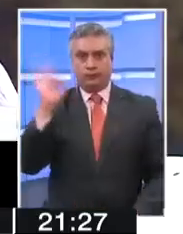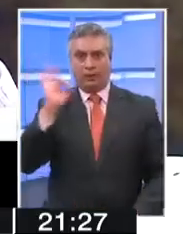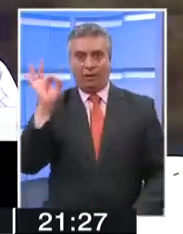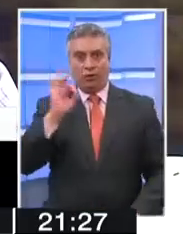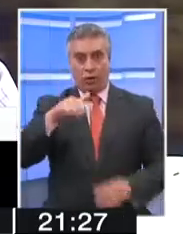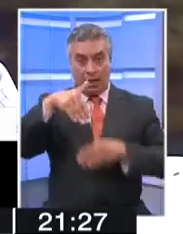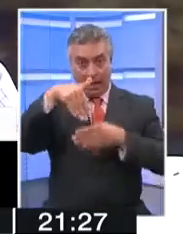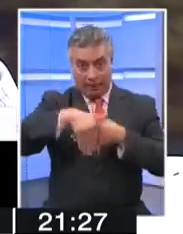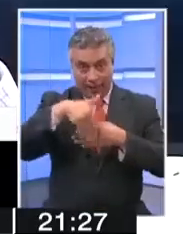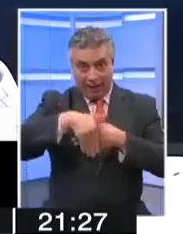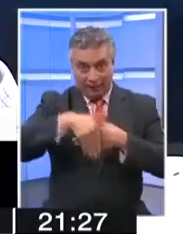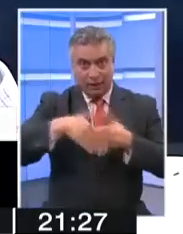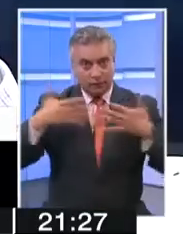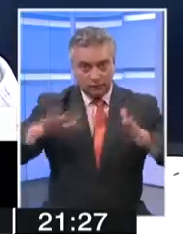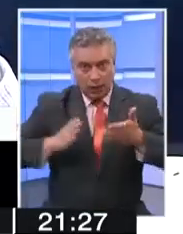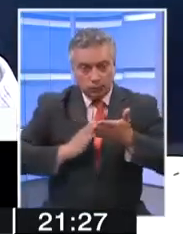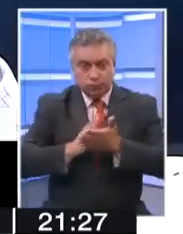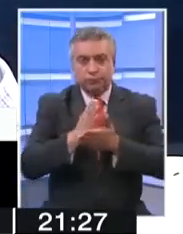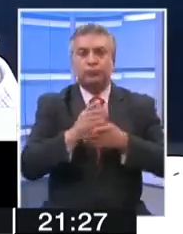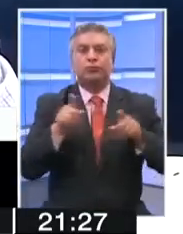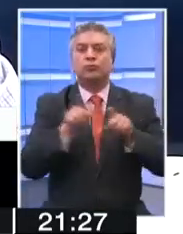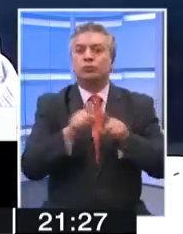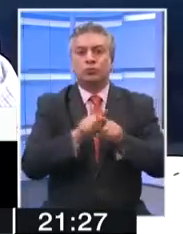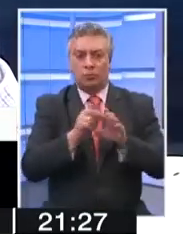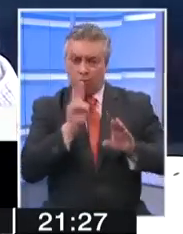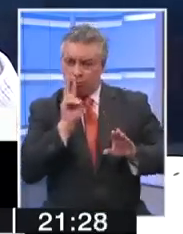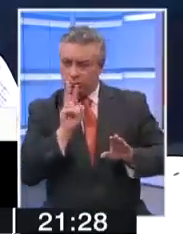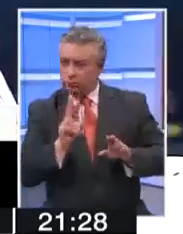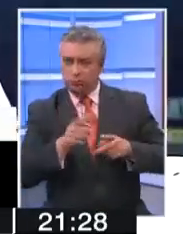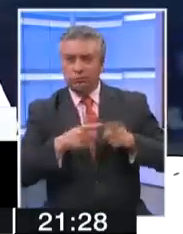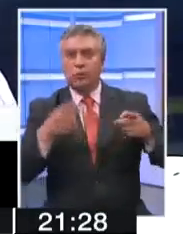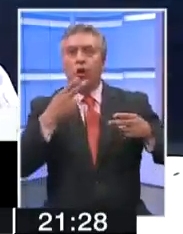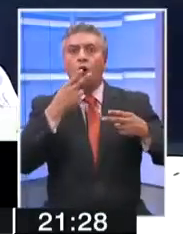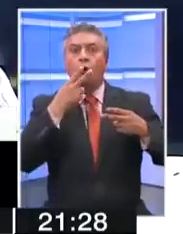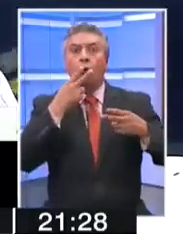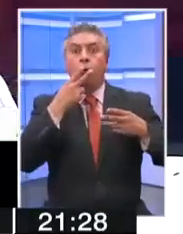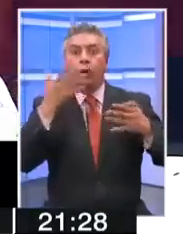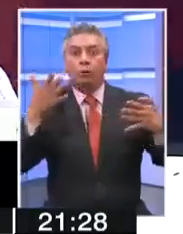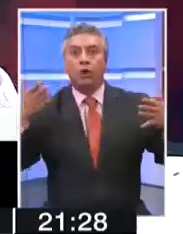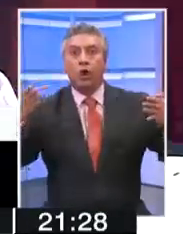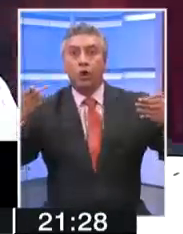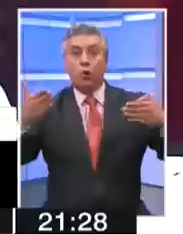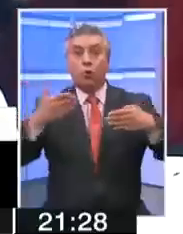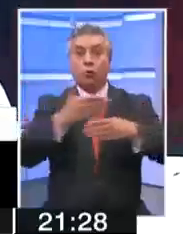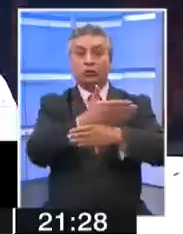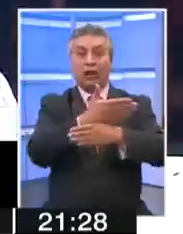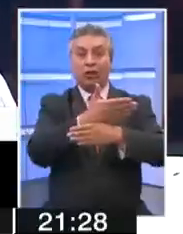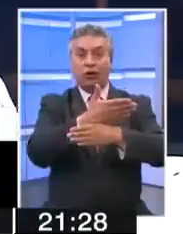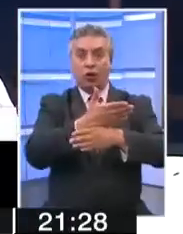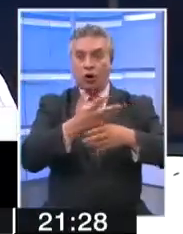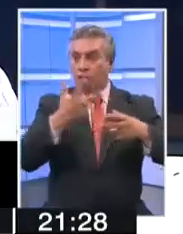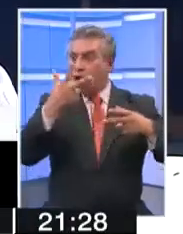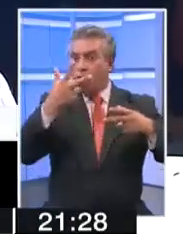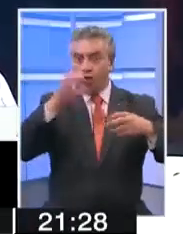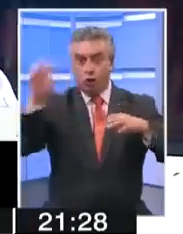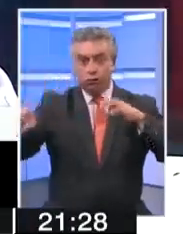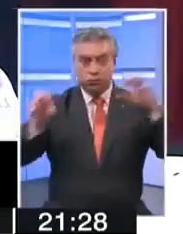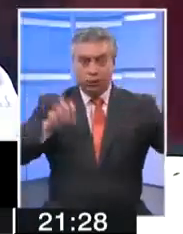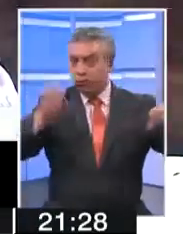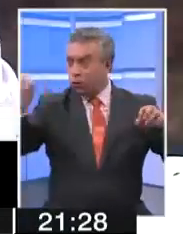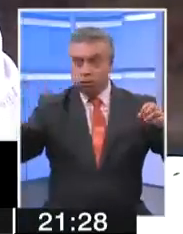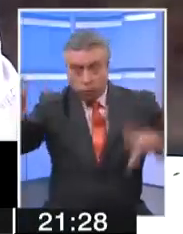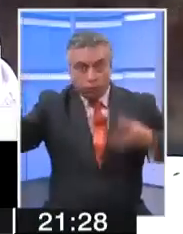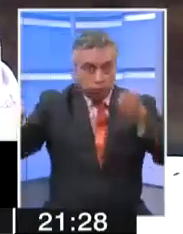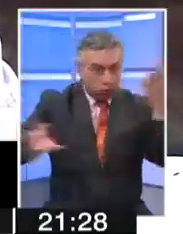tarde, donde ya parten con una sensación muy distinta. Los vientos eran cruzados. Teníamos 8 focos de incendio a la vez. En ese